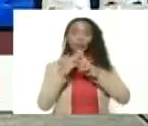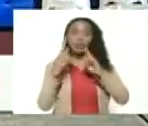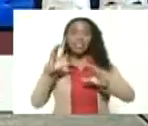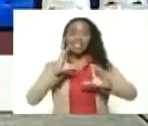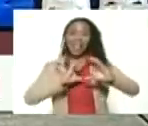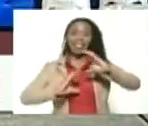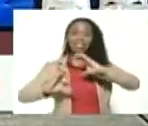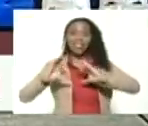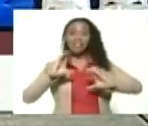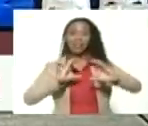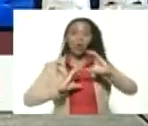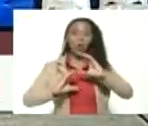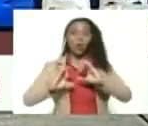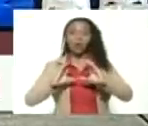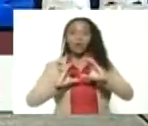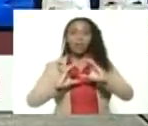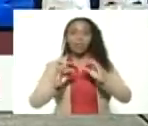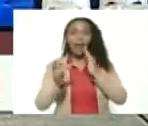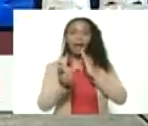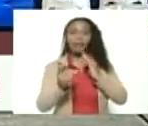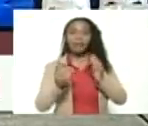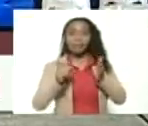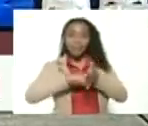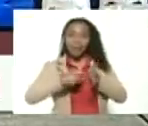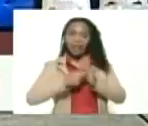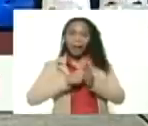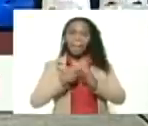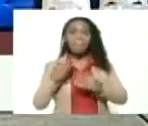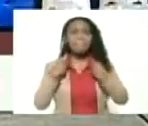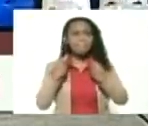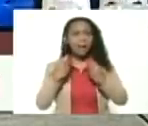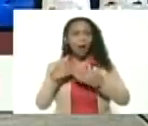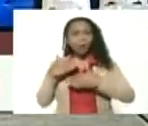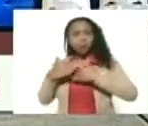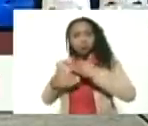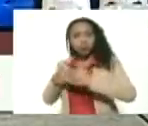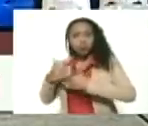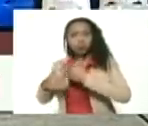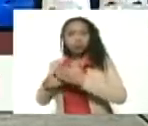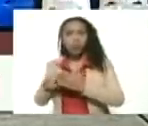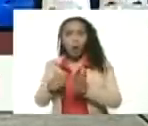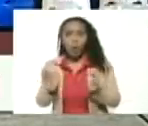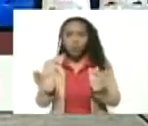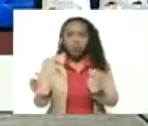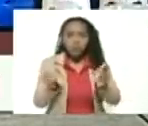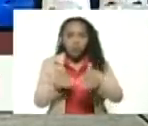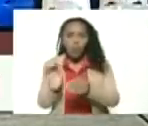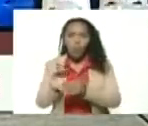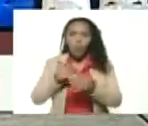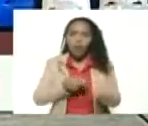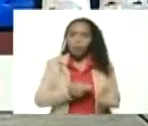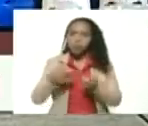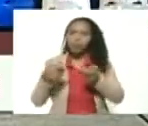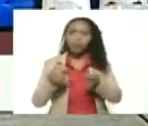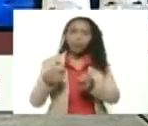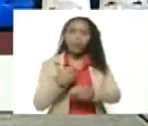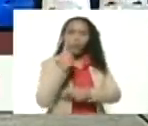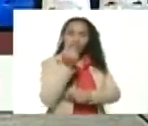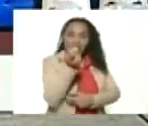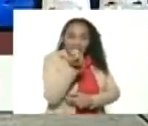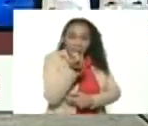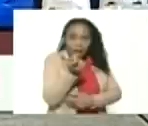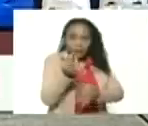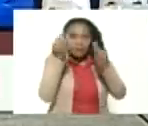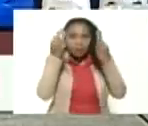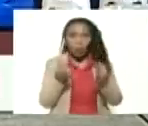universitario, de la técnica para la producción, el empaquetamiento y la distribución de una semilla